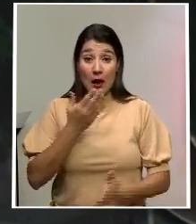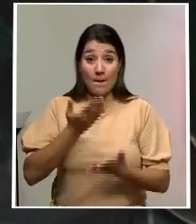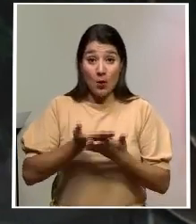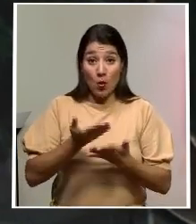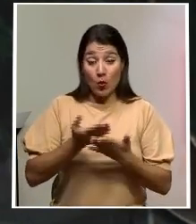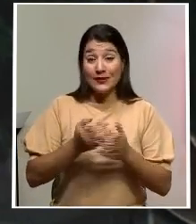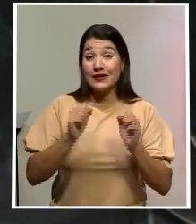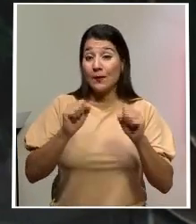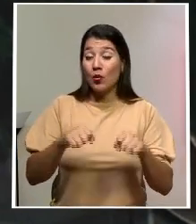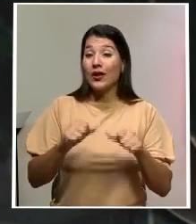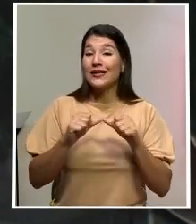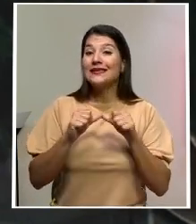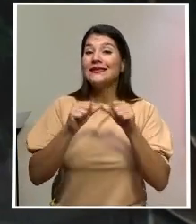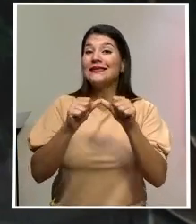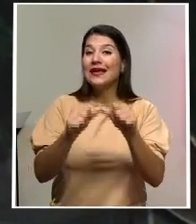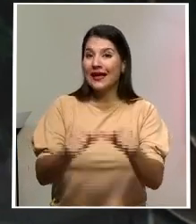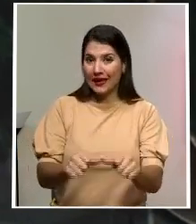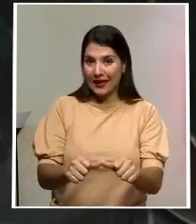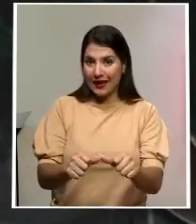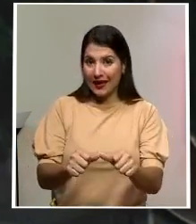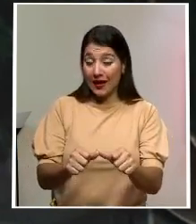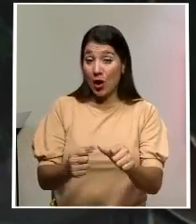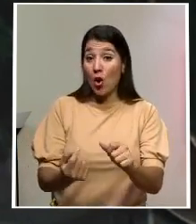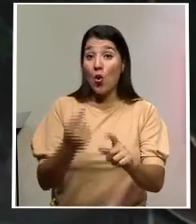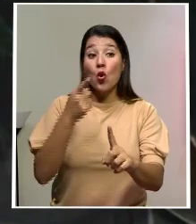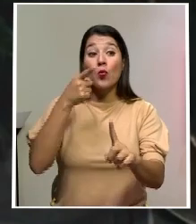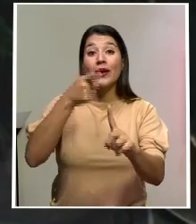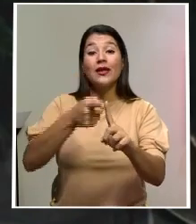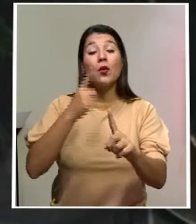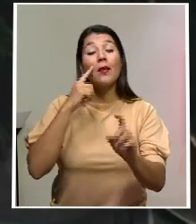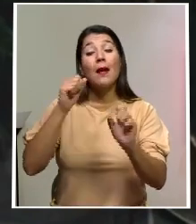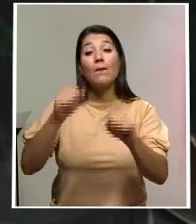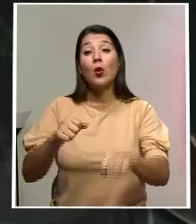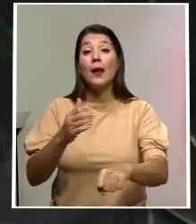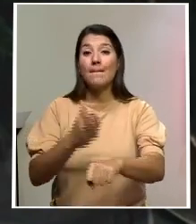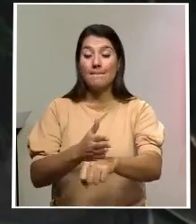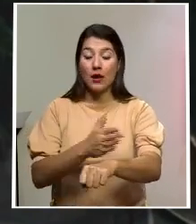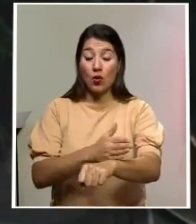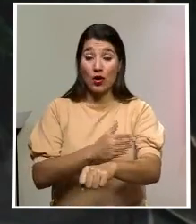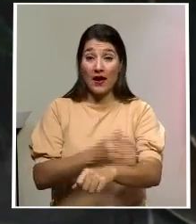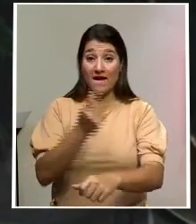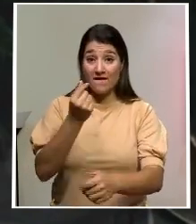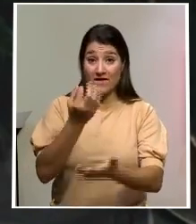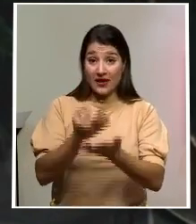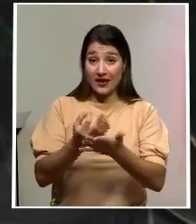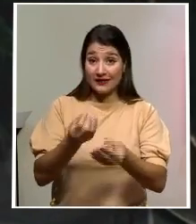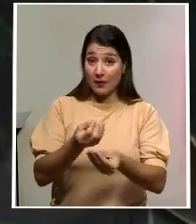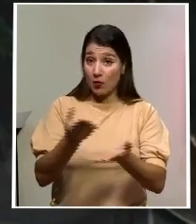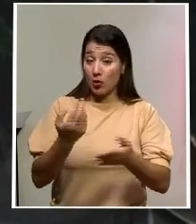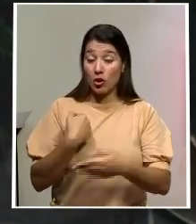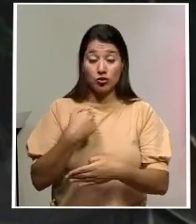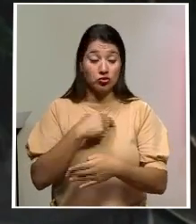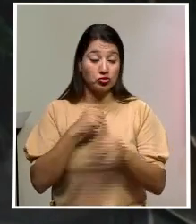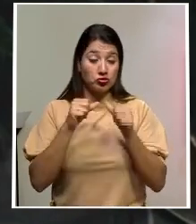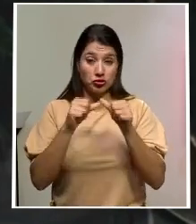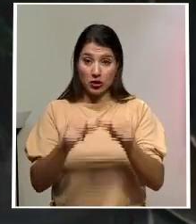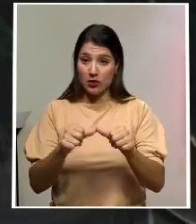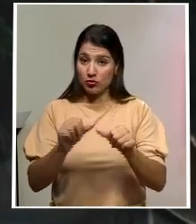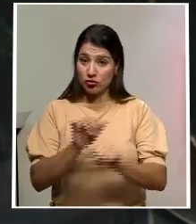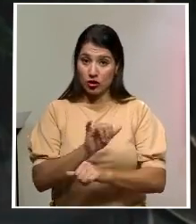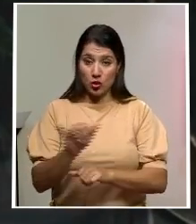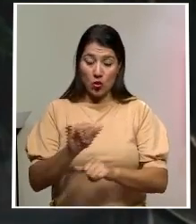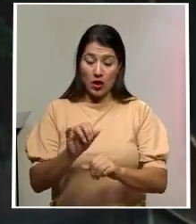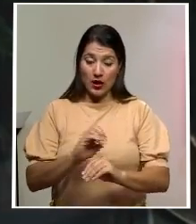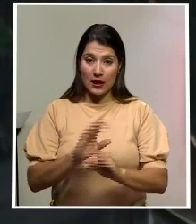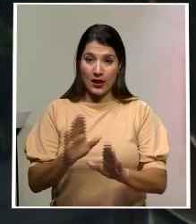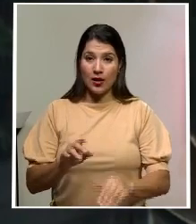una ruta hacia una estabilización de las finanzas públicas y en ese propósito nos vamos a mantener, por supuesto. ¿Consideras